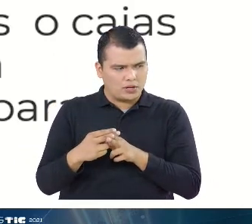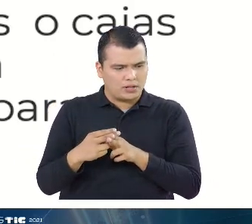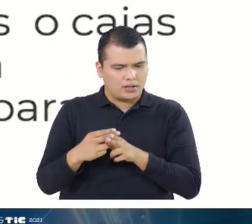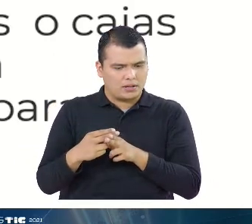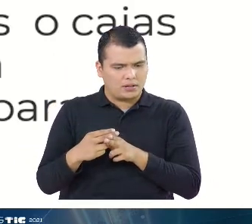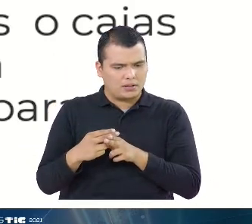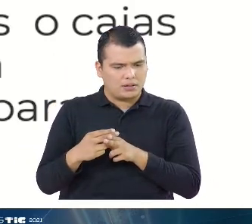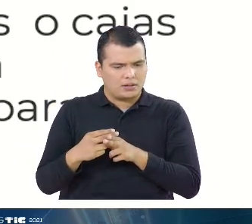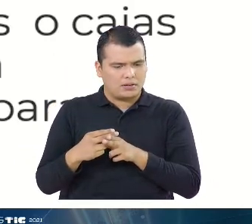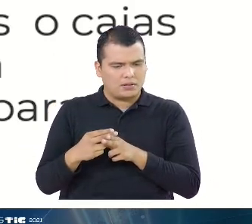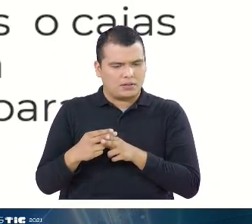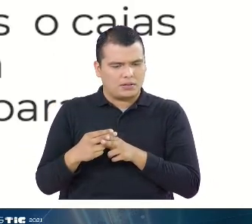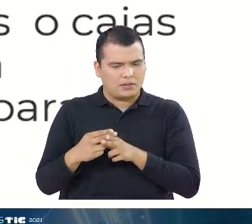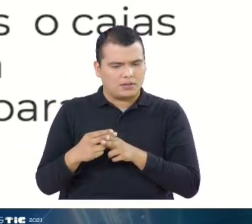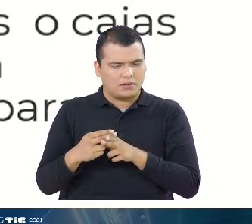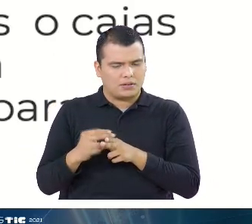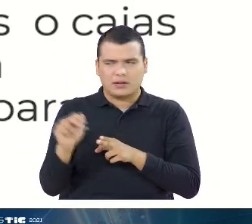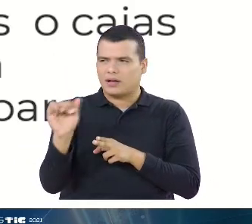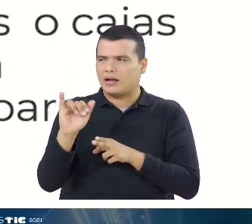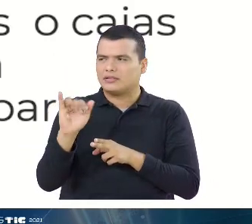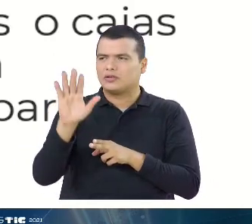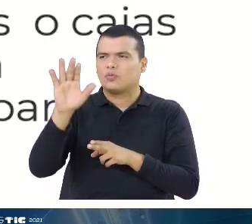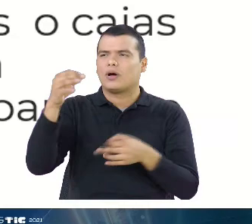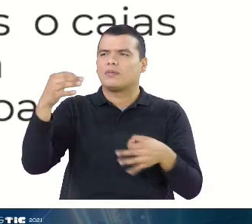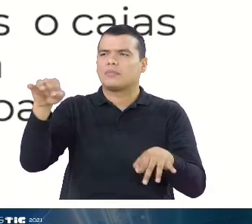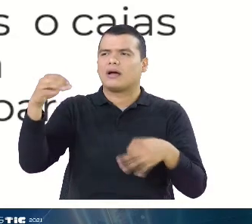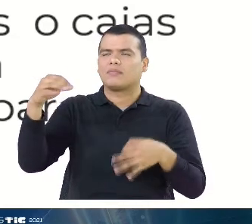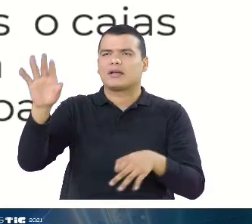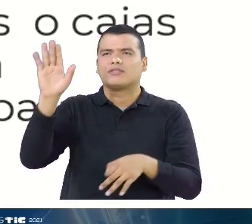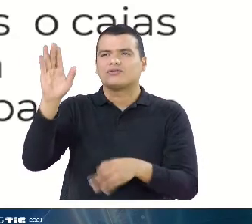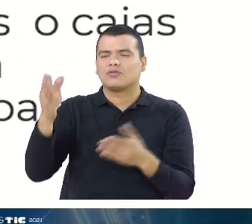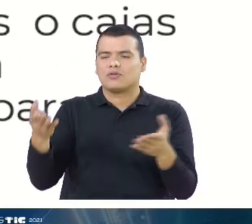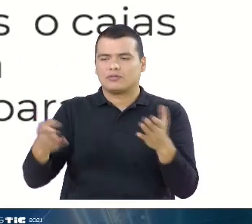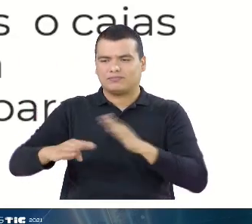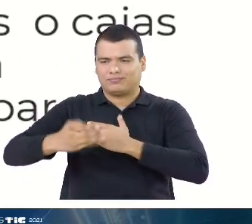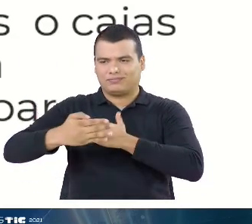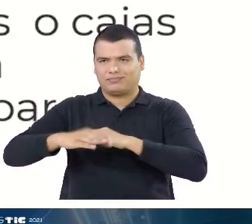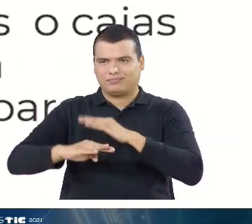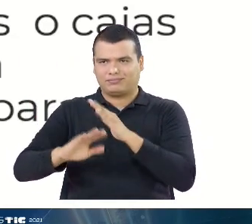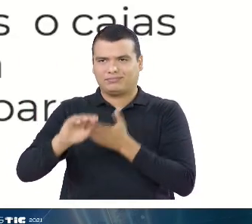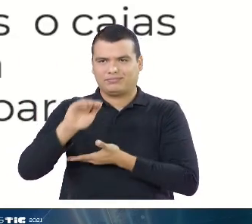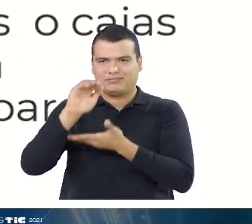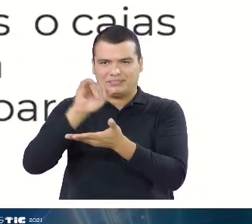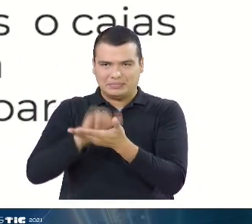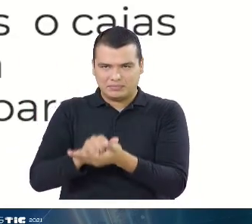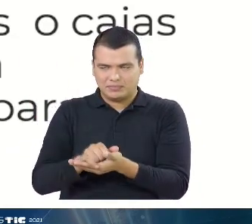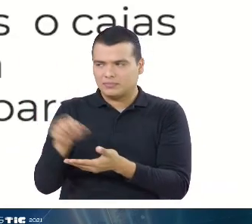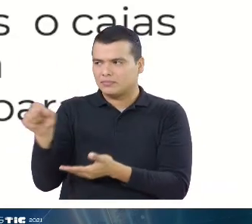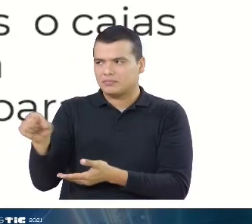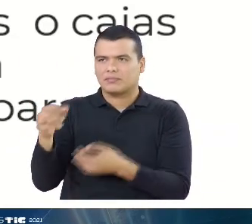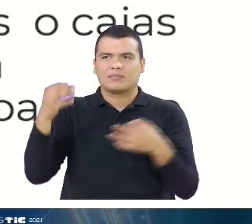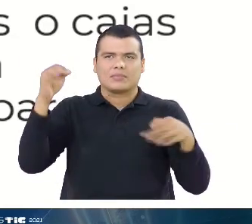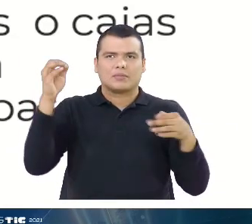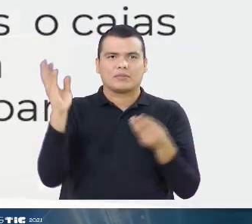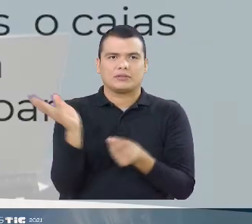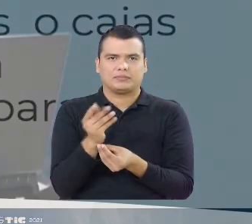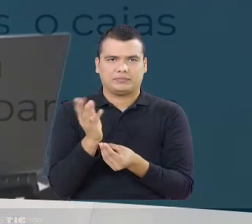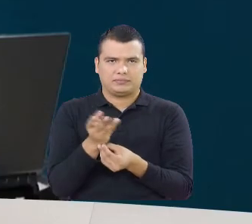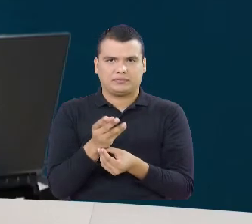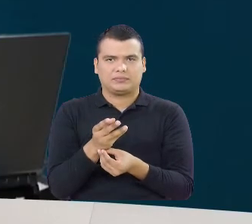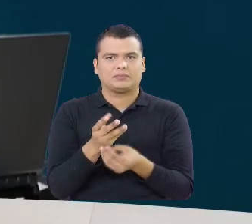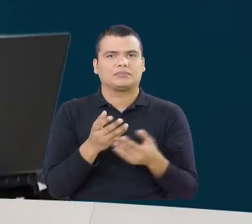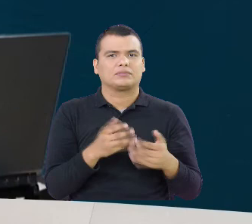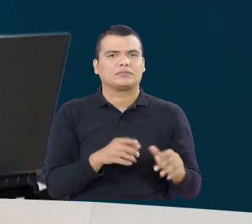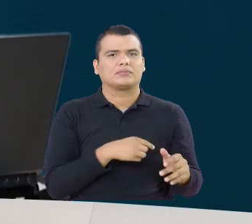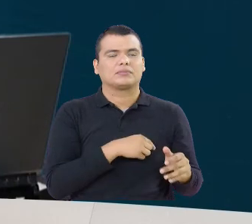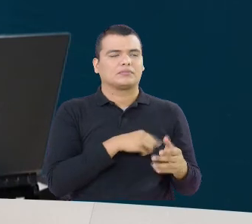un papel parecido al del papel de regalo, papel arte. Entonces, de una dirección